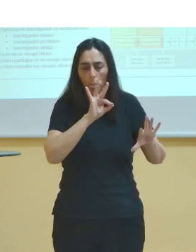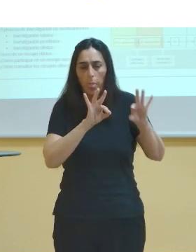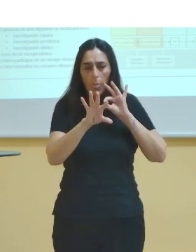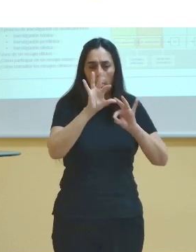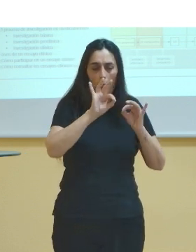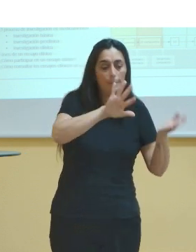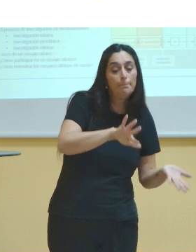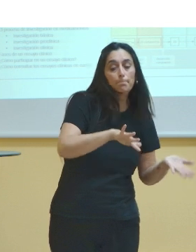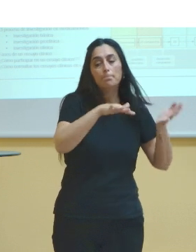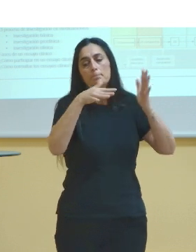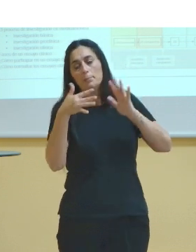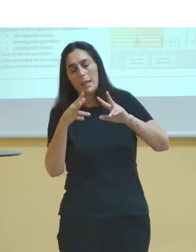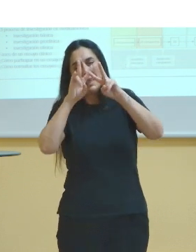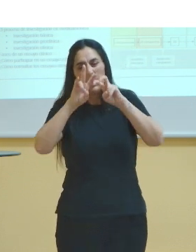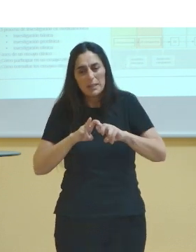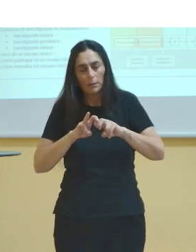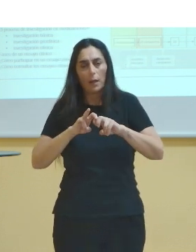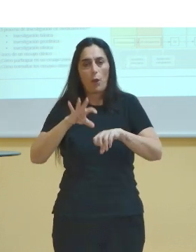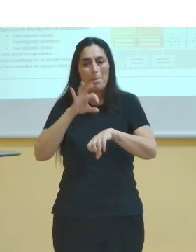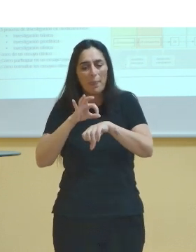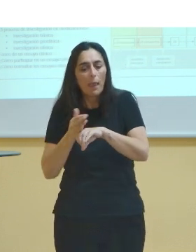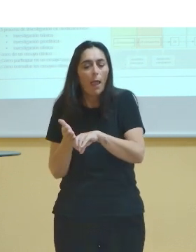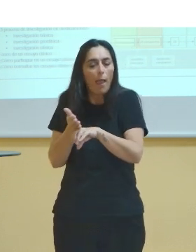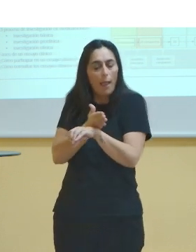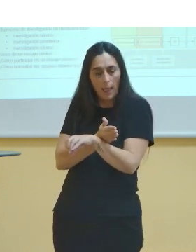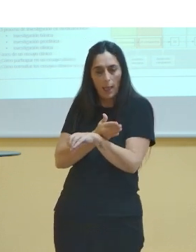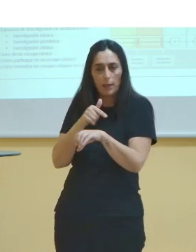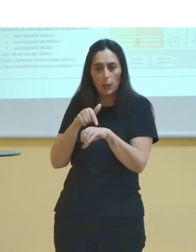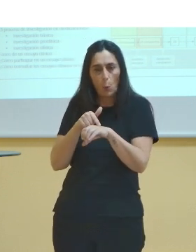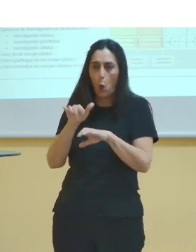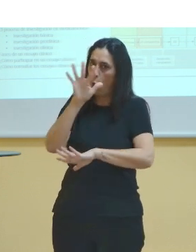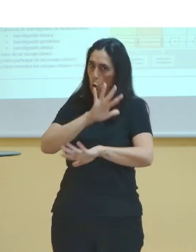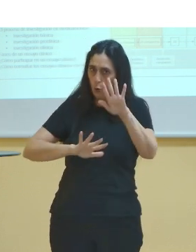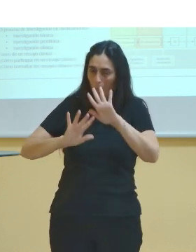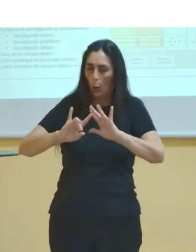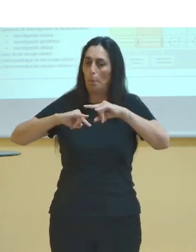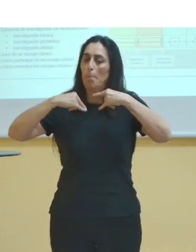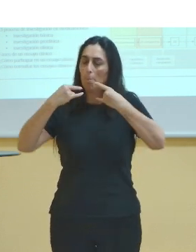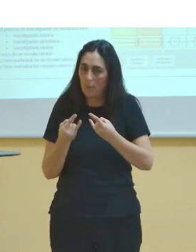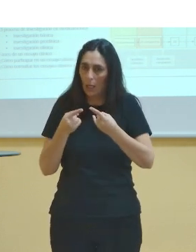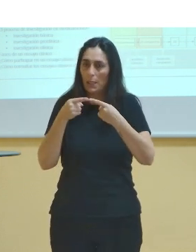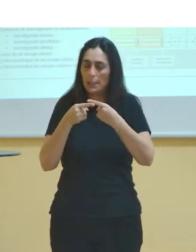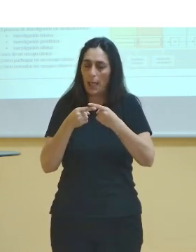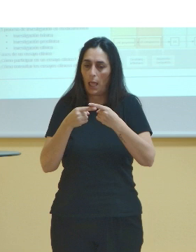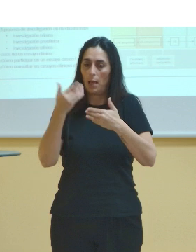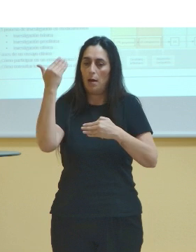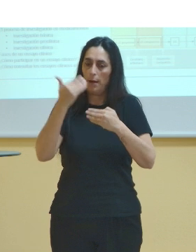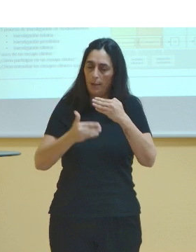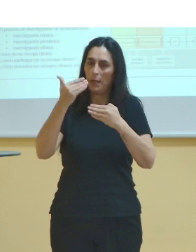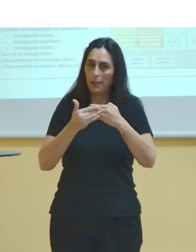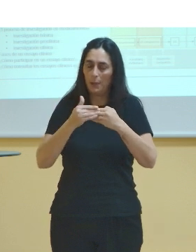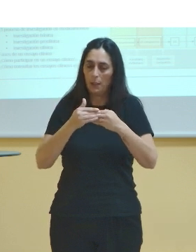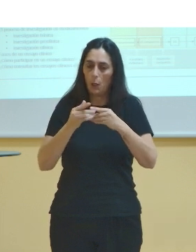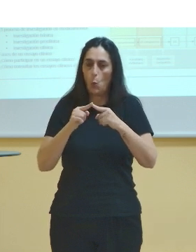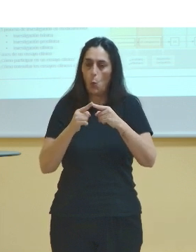pasas a una investigación preclínica que ya se va complejizando, ya acotas el número de